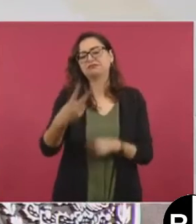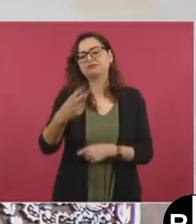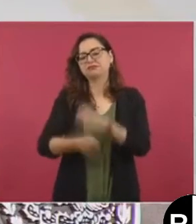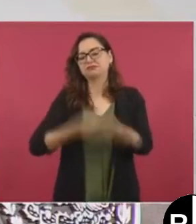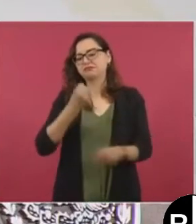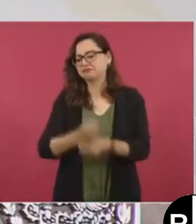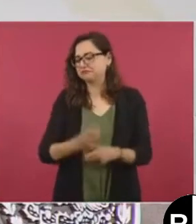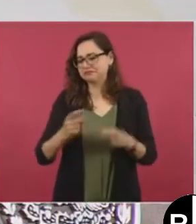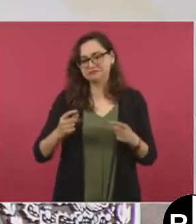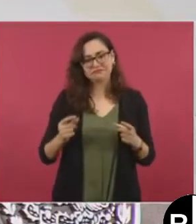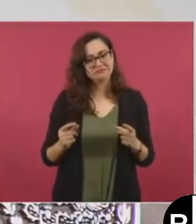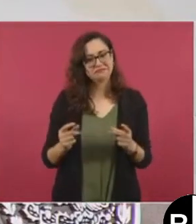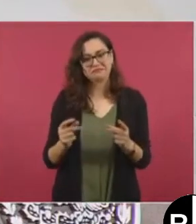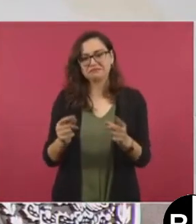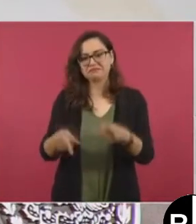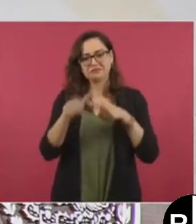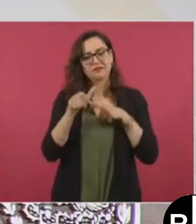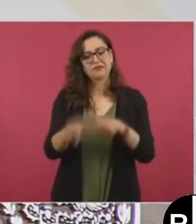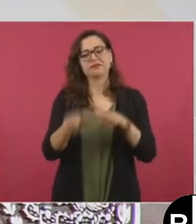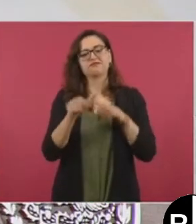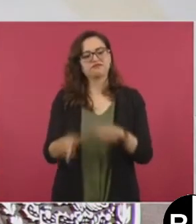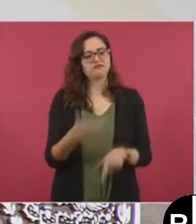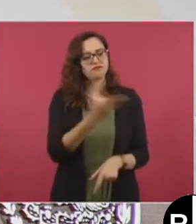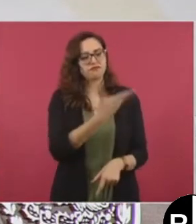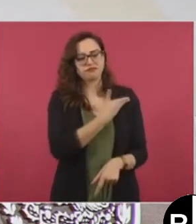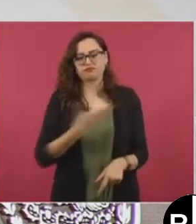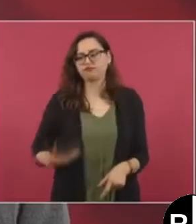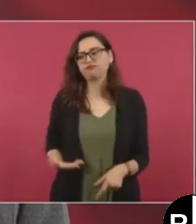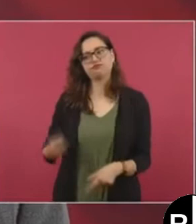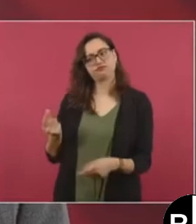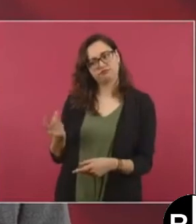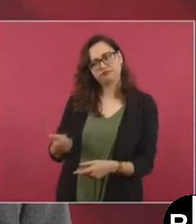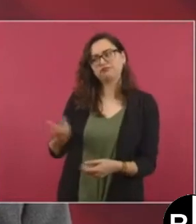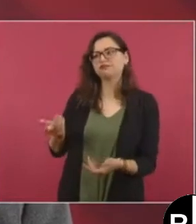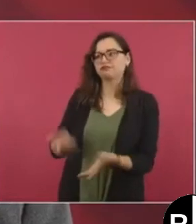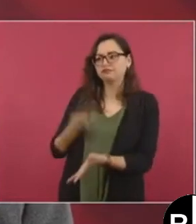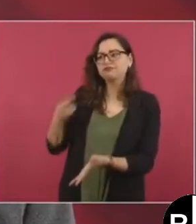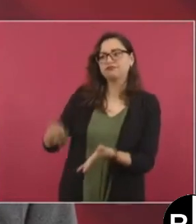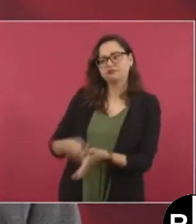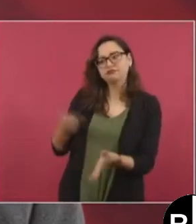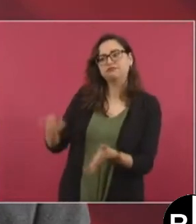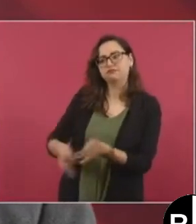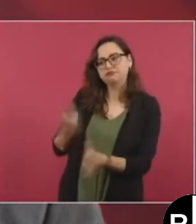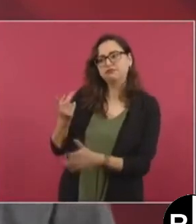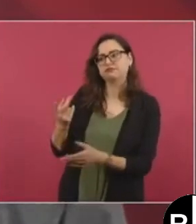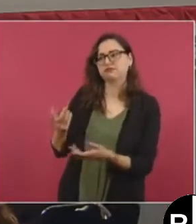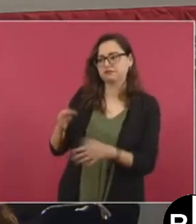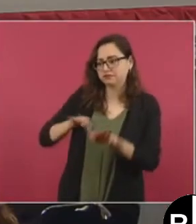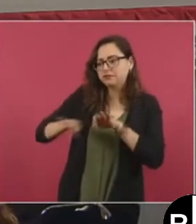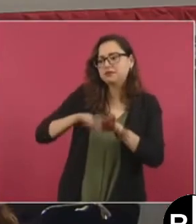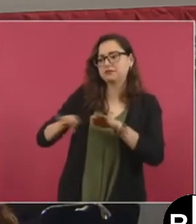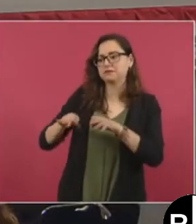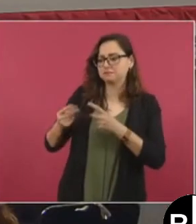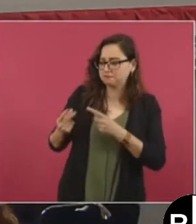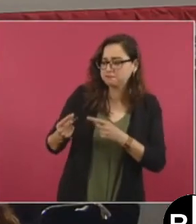nos pide y nos pide cada vez más y mejores resultados. Y, señor presidente, de